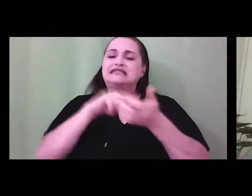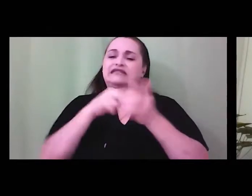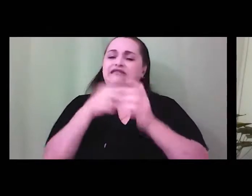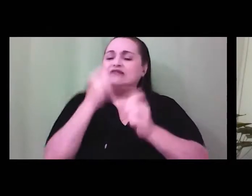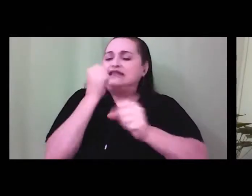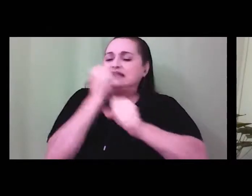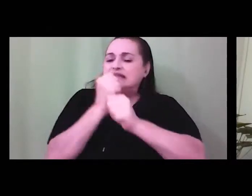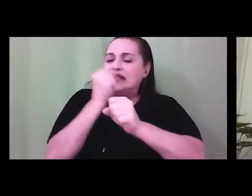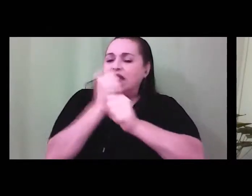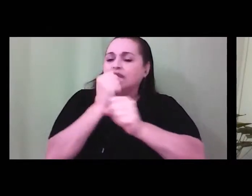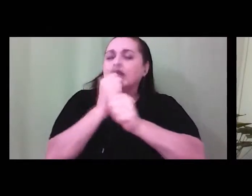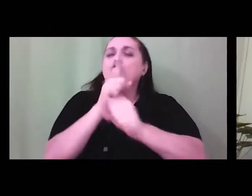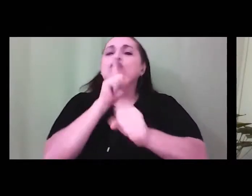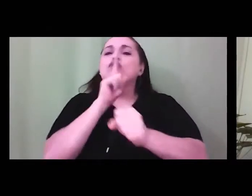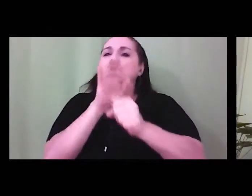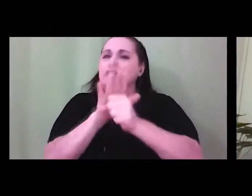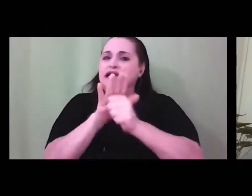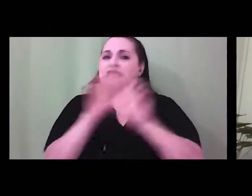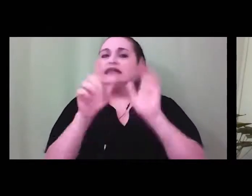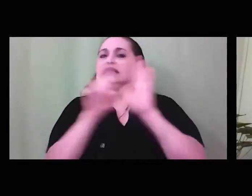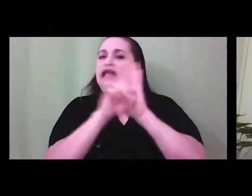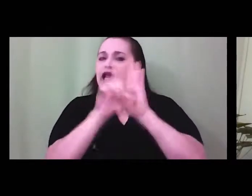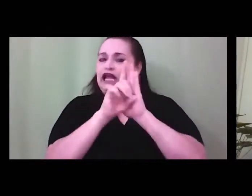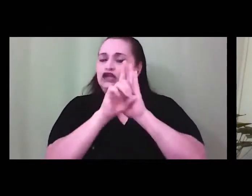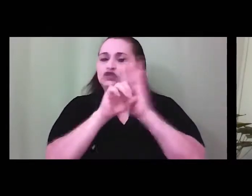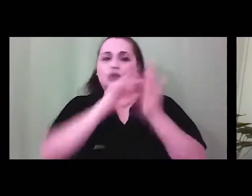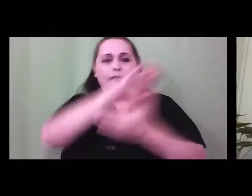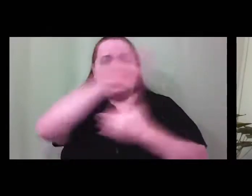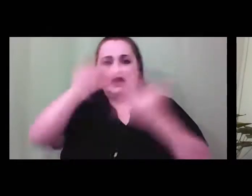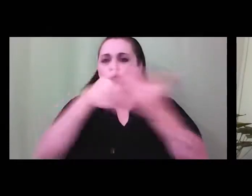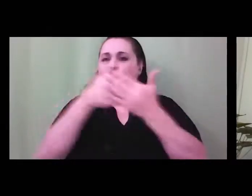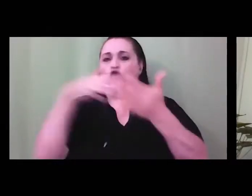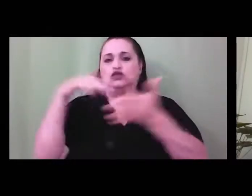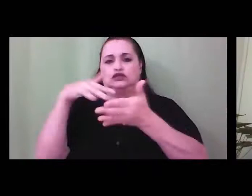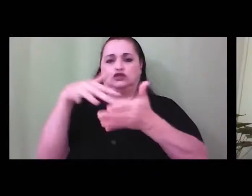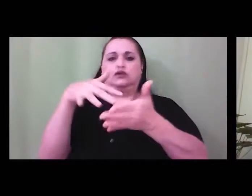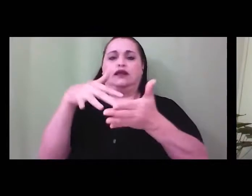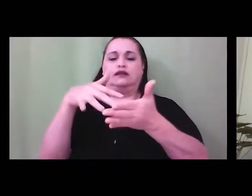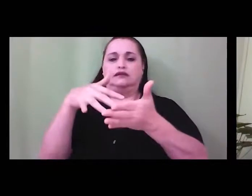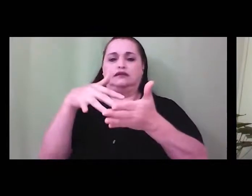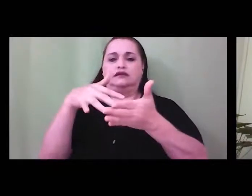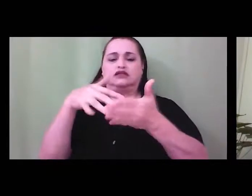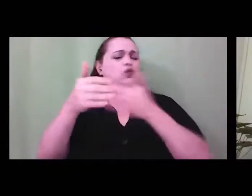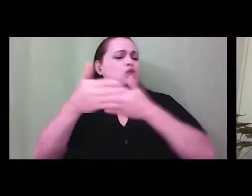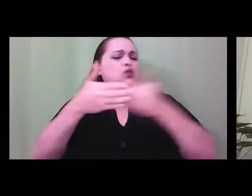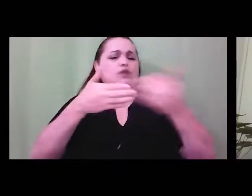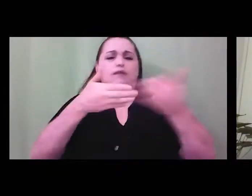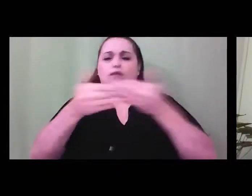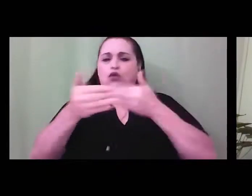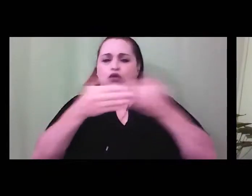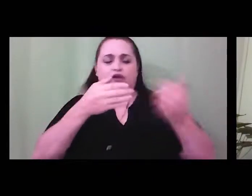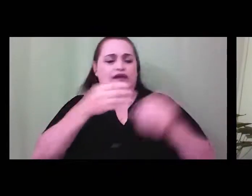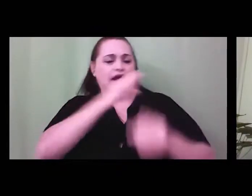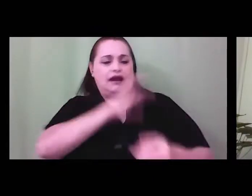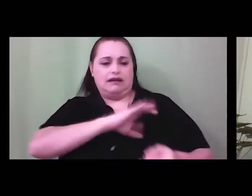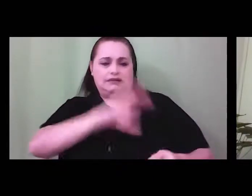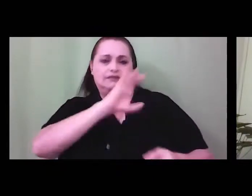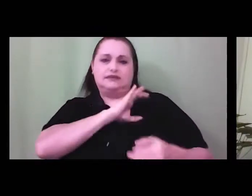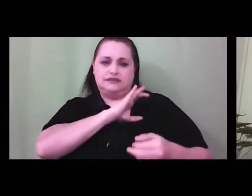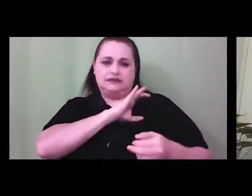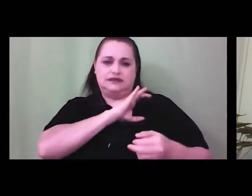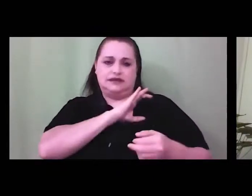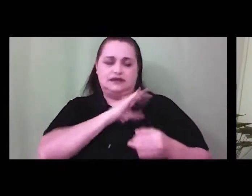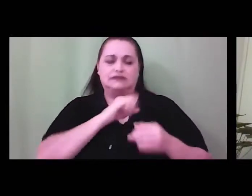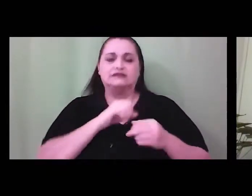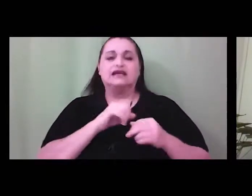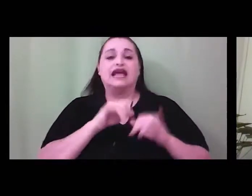de cumplir el derecho para todo el estudiantado, sean cuales sean sus características. Y